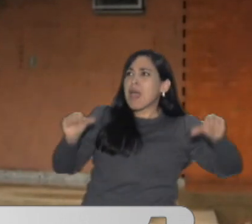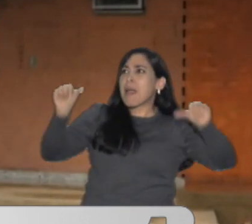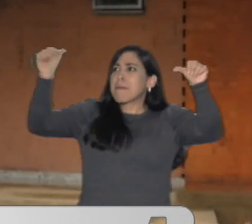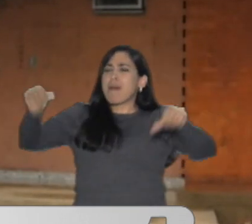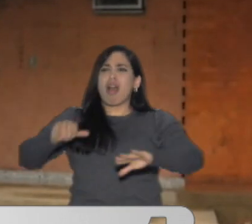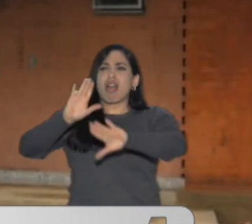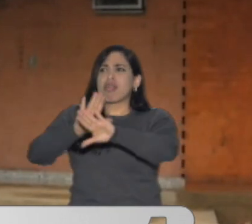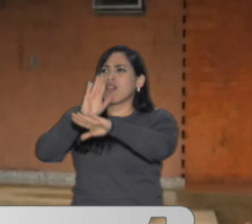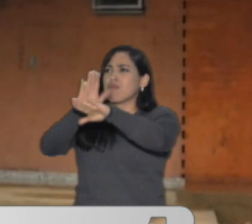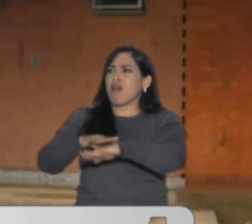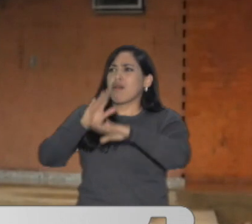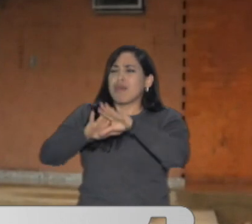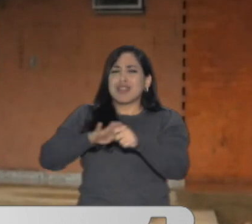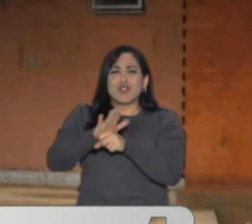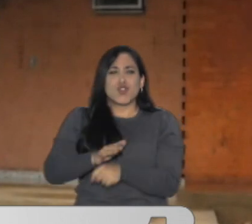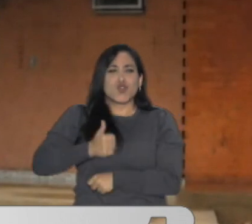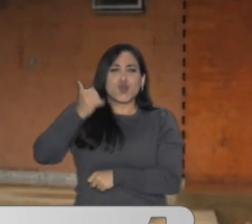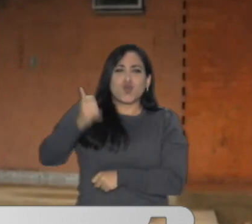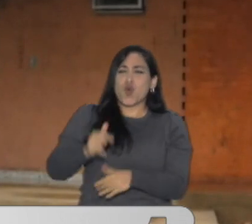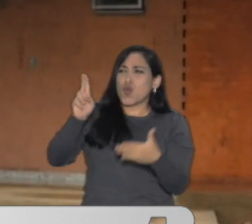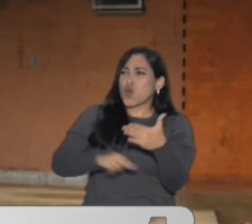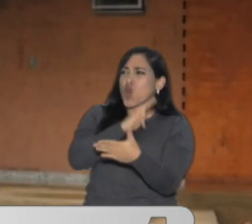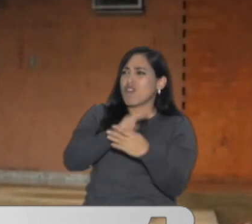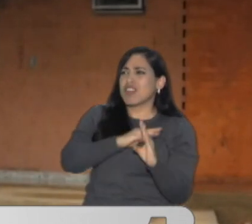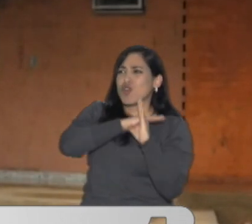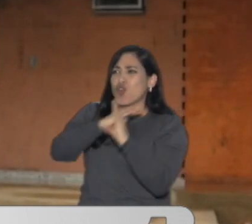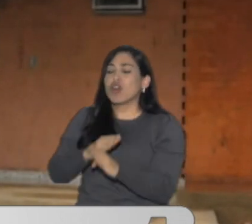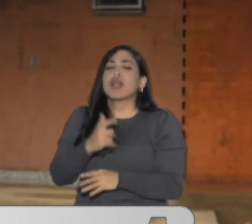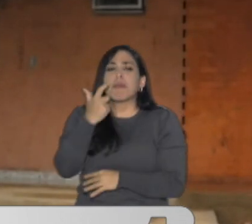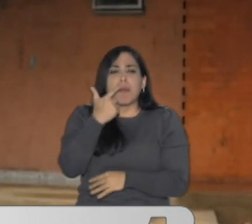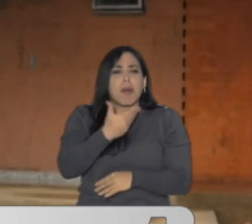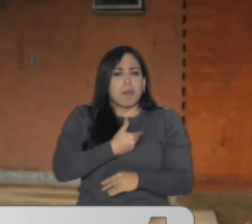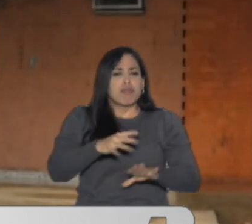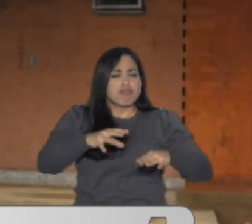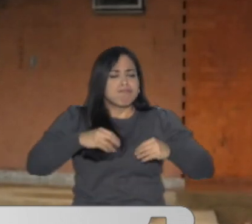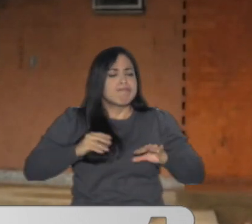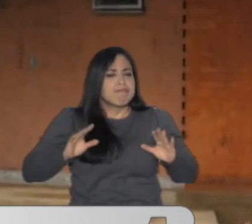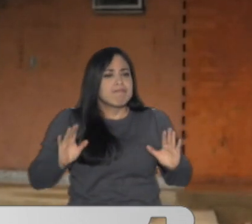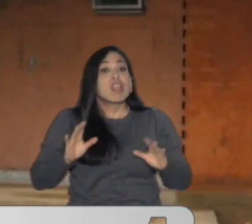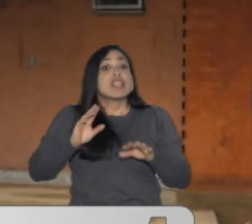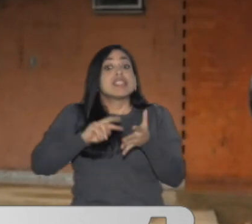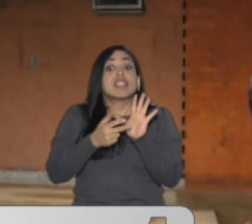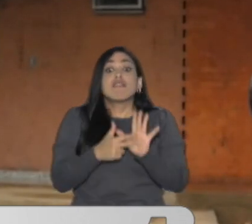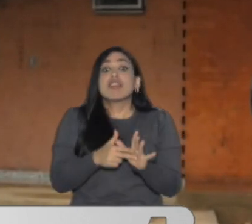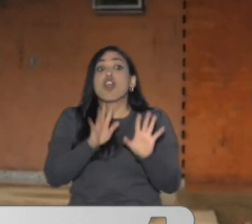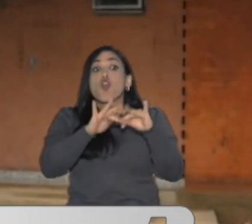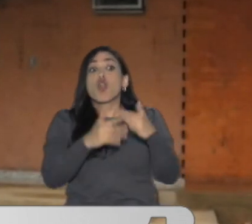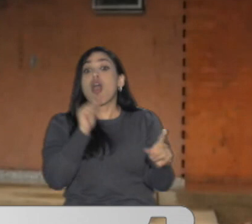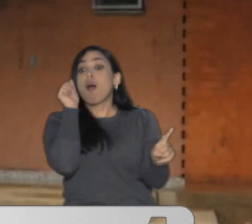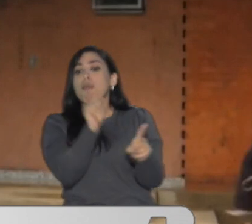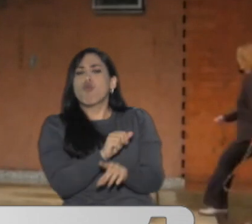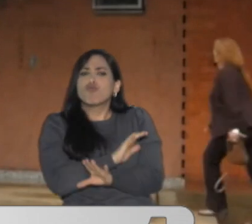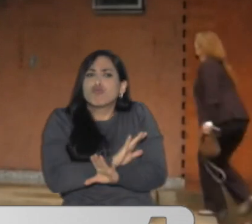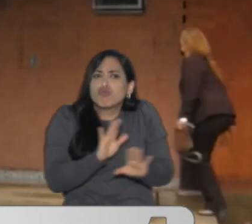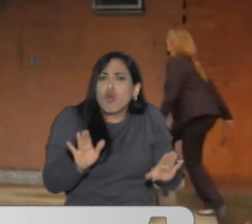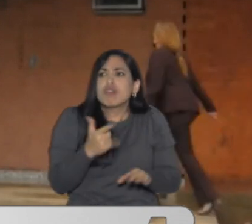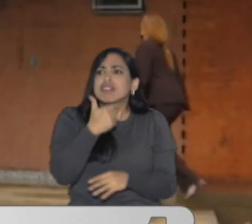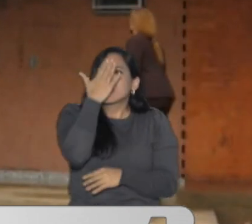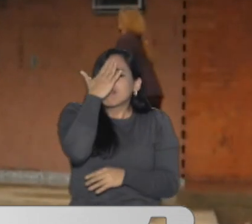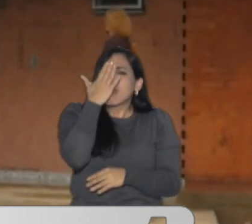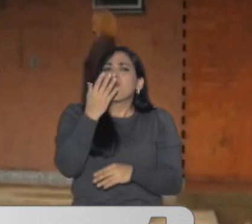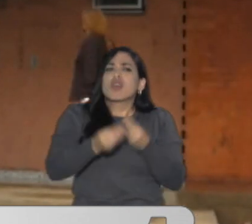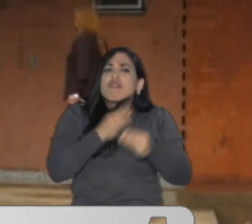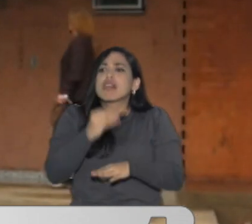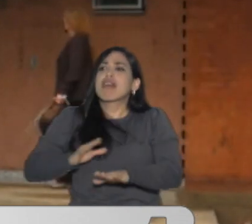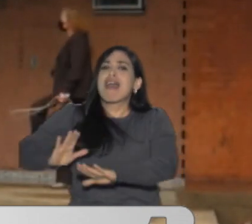y rechazando este caso de abuso sexual. Eso sí, los padres han dicho que no desampararán el colegio y que si es necesario harán